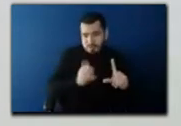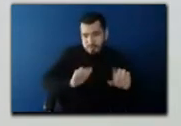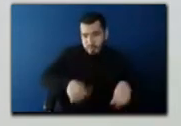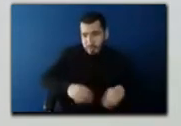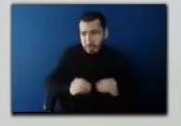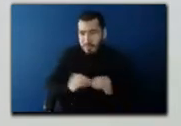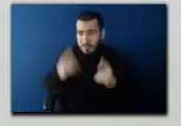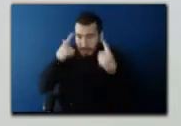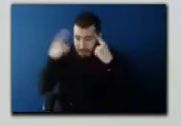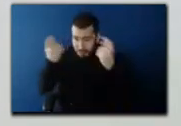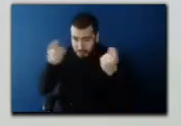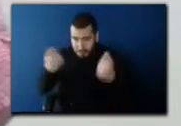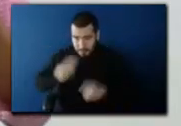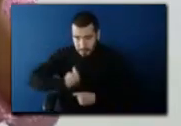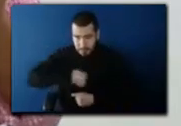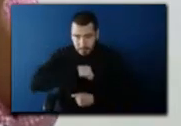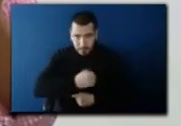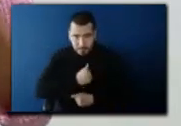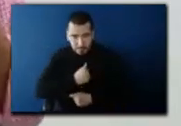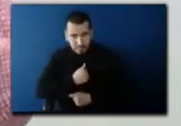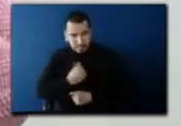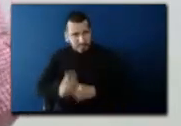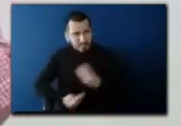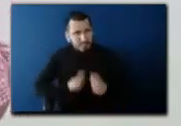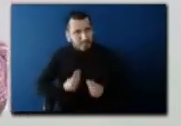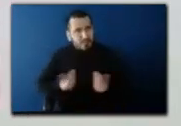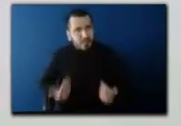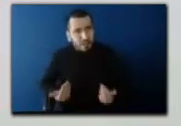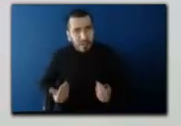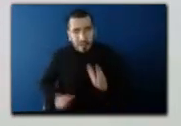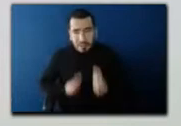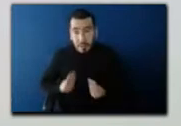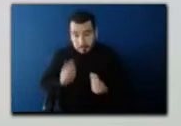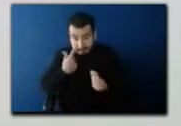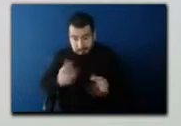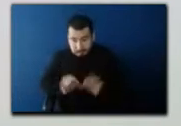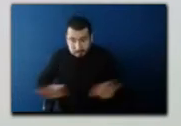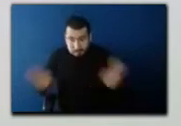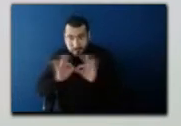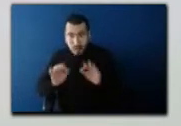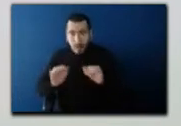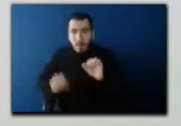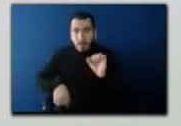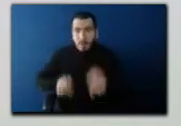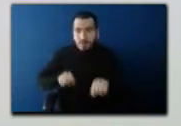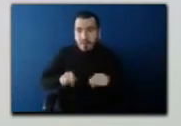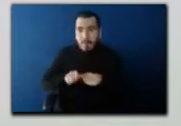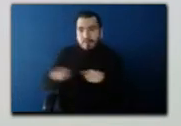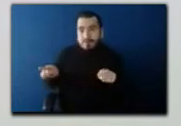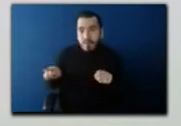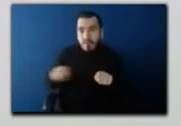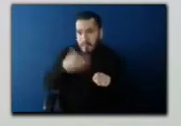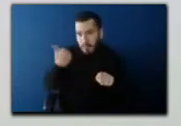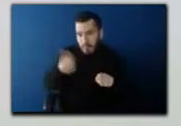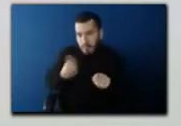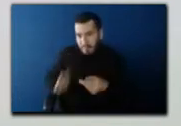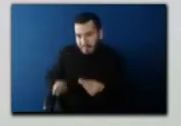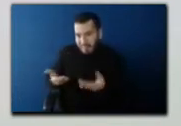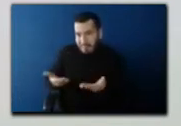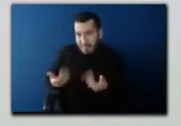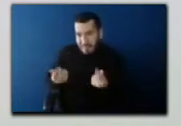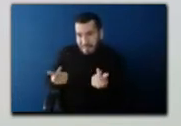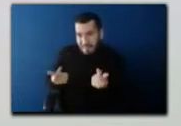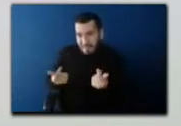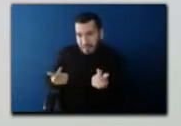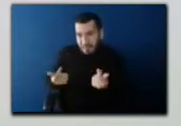estrategia nuestra tiene que ser en el estricto sentido es ofrezca mejores posibilidades siempre para que el efectivo sea un componente de